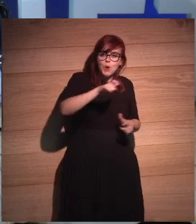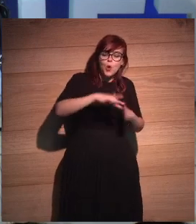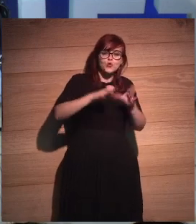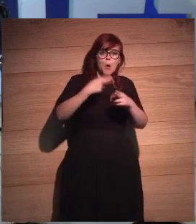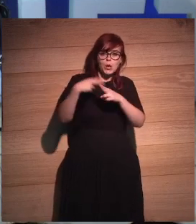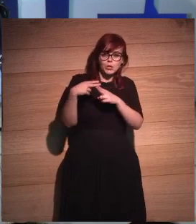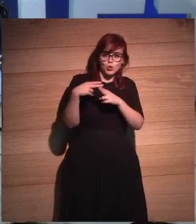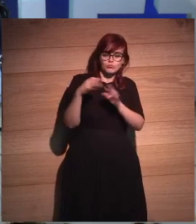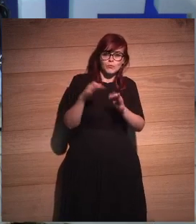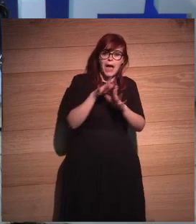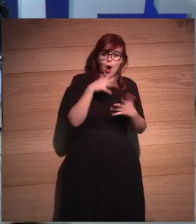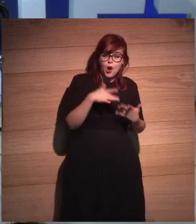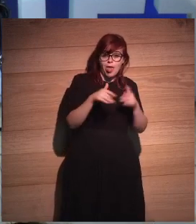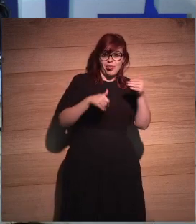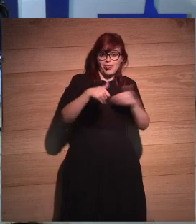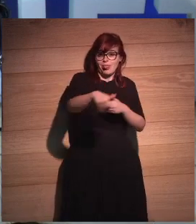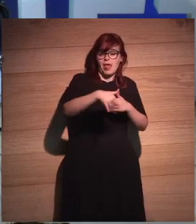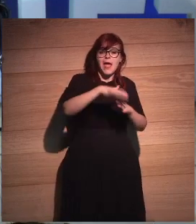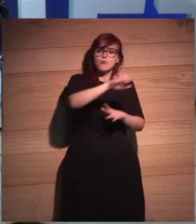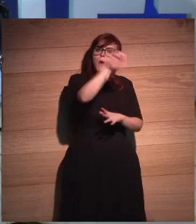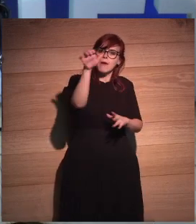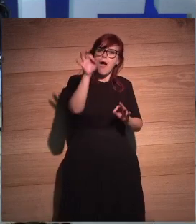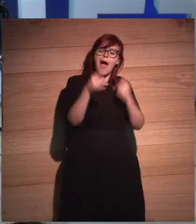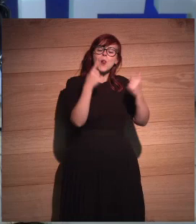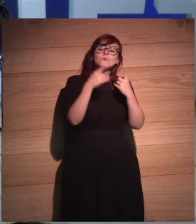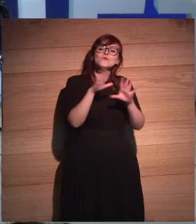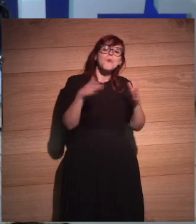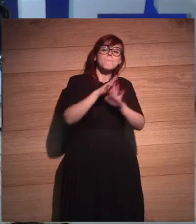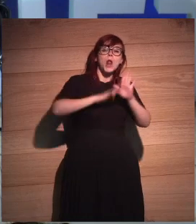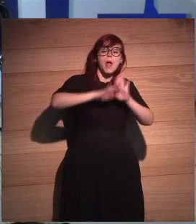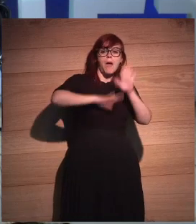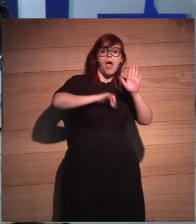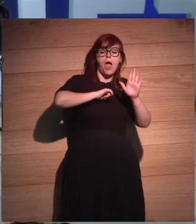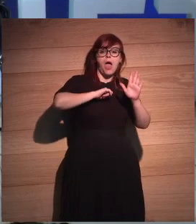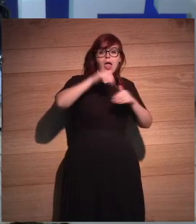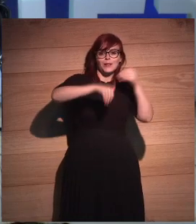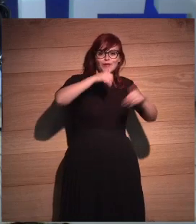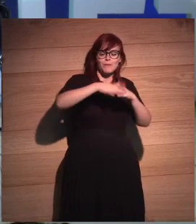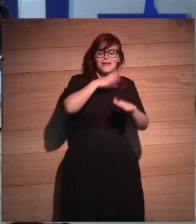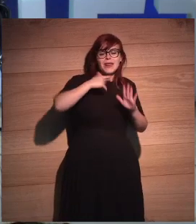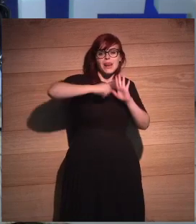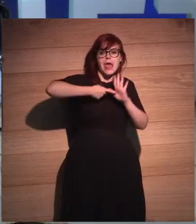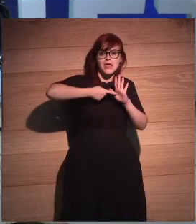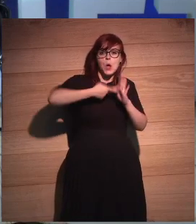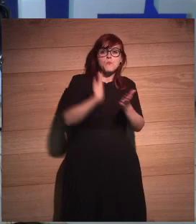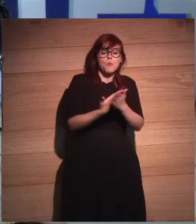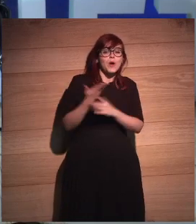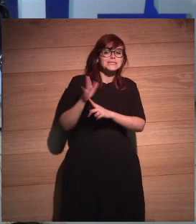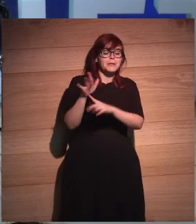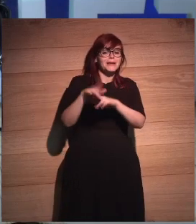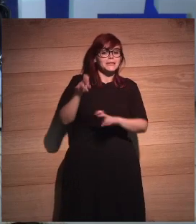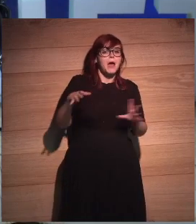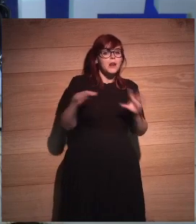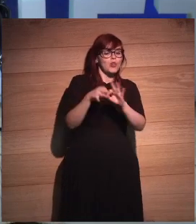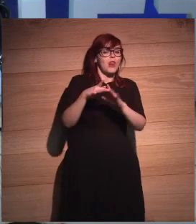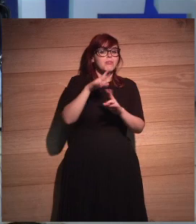partidos políticos, ahora que están cerca de las elecciones europeas, muchos llevan en su programa legislaciones o propuestas legislativas que tienen